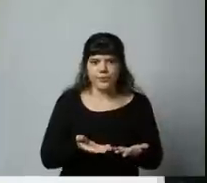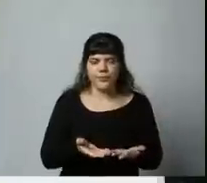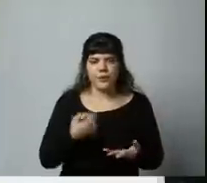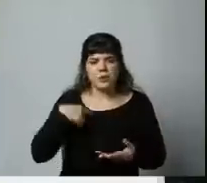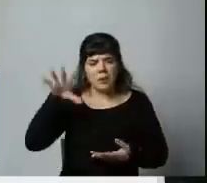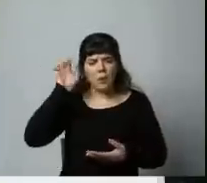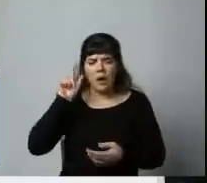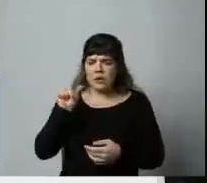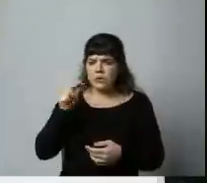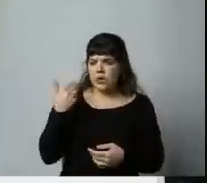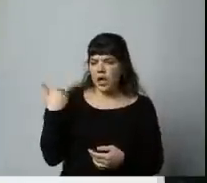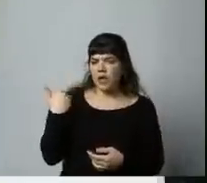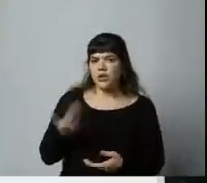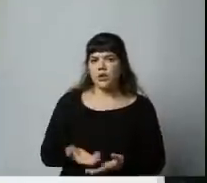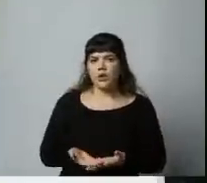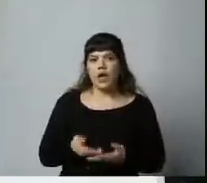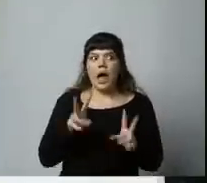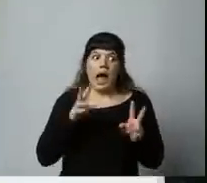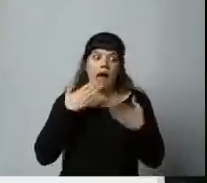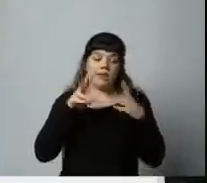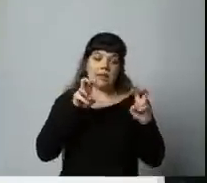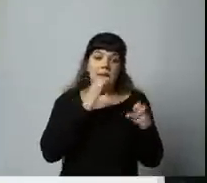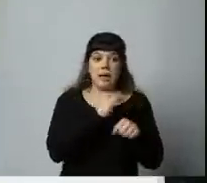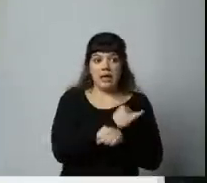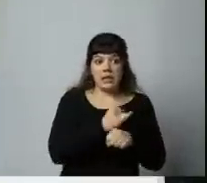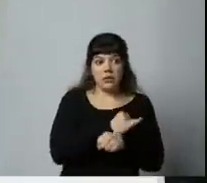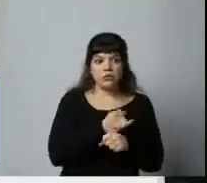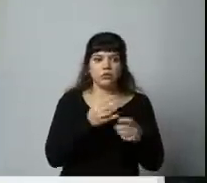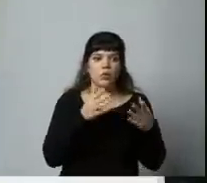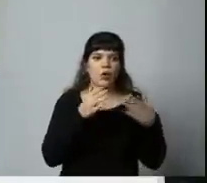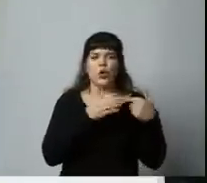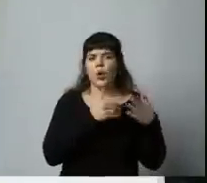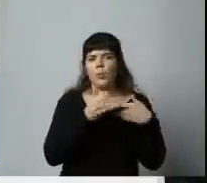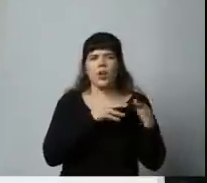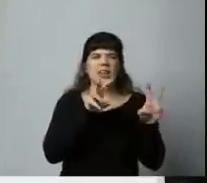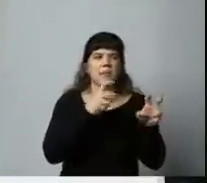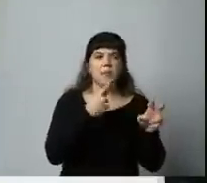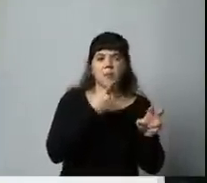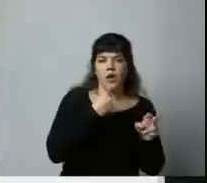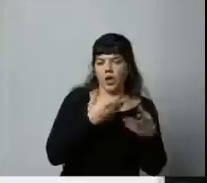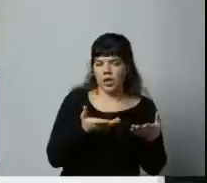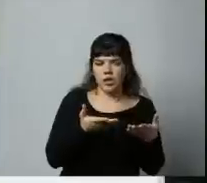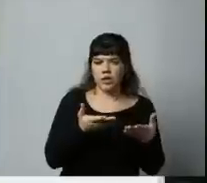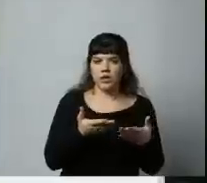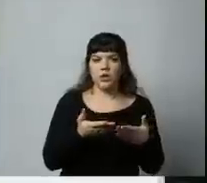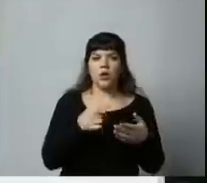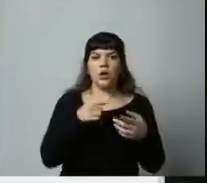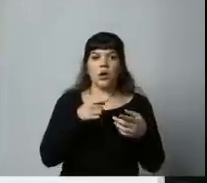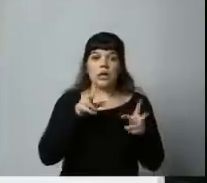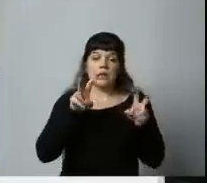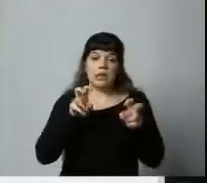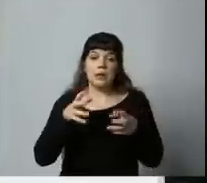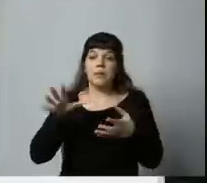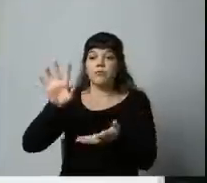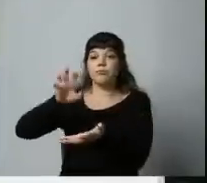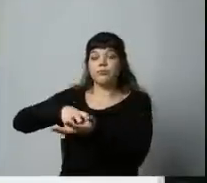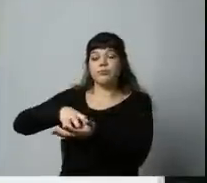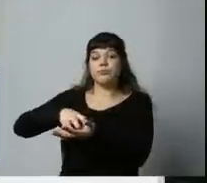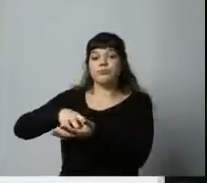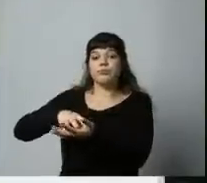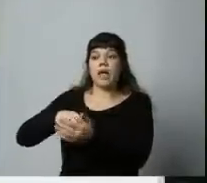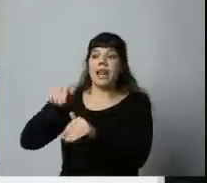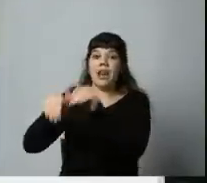rato hablando de instituciones que van más allá de las definiciones políticas partidarias el caso de la corte electoral en el